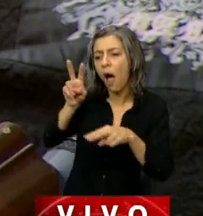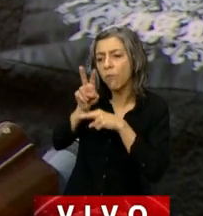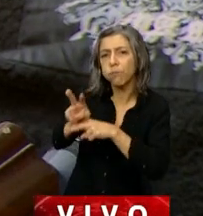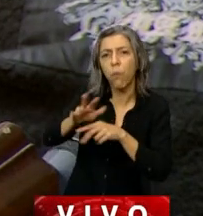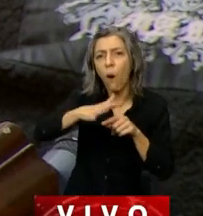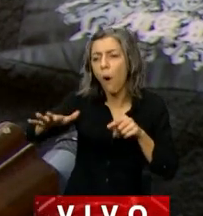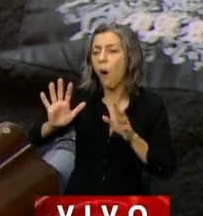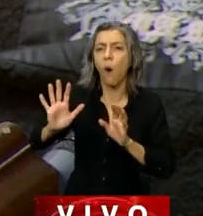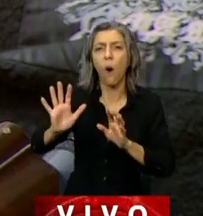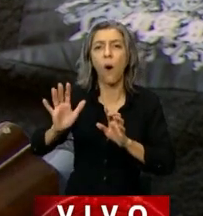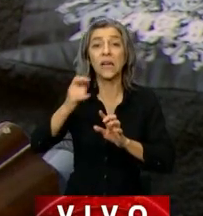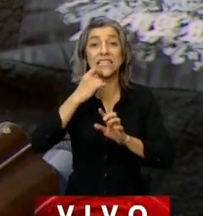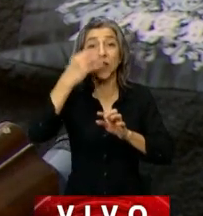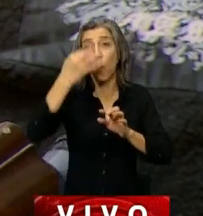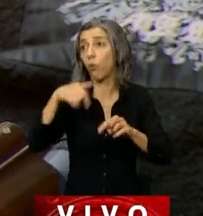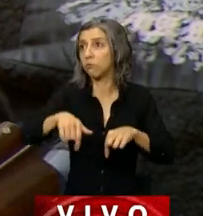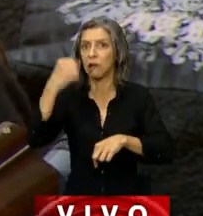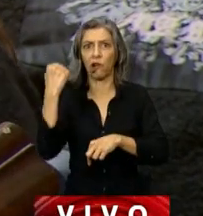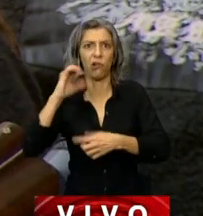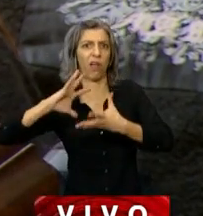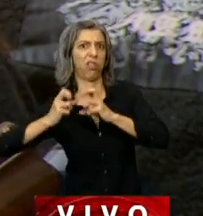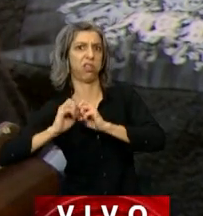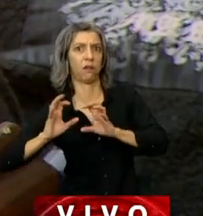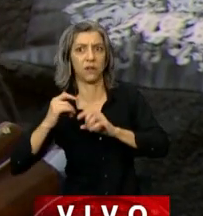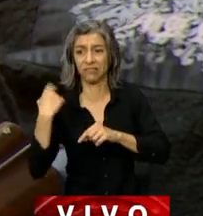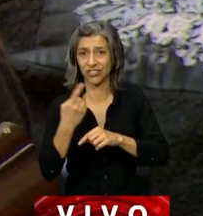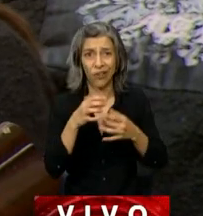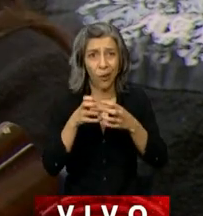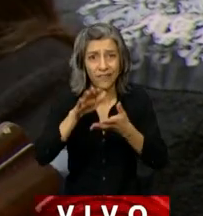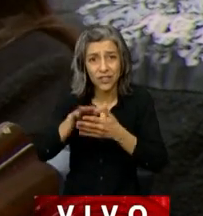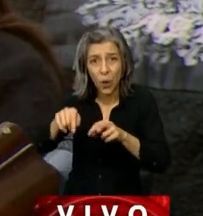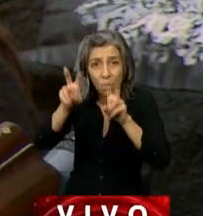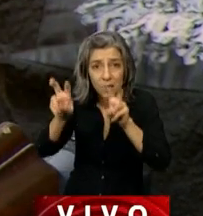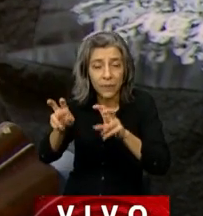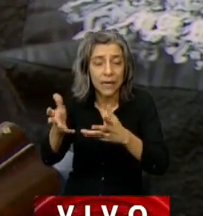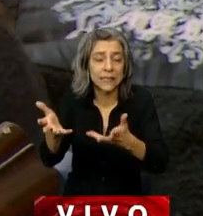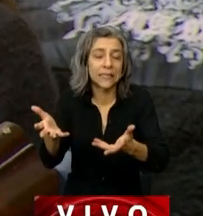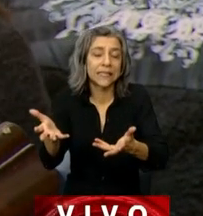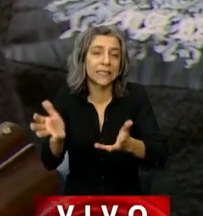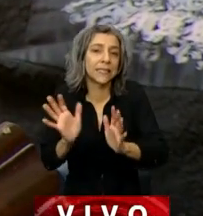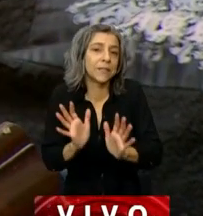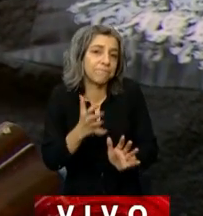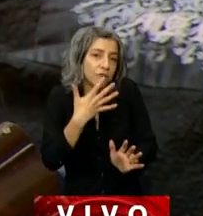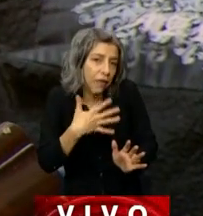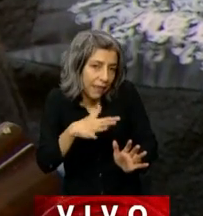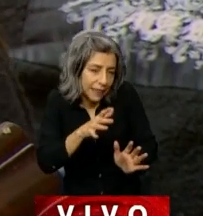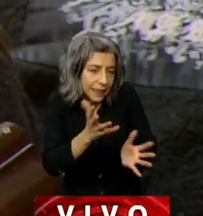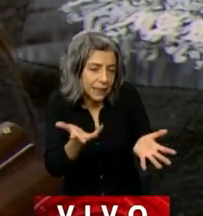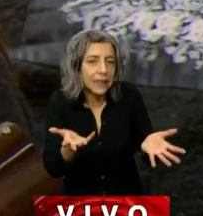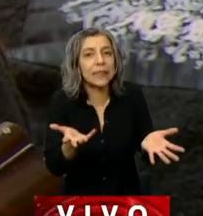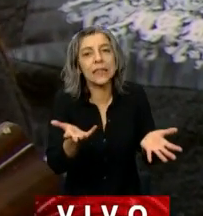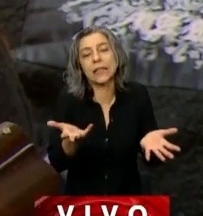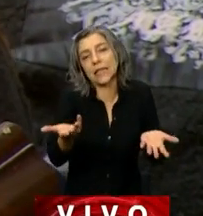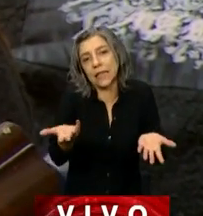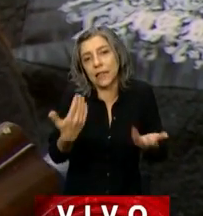crisis económica, les digo, miren, como todo, uno puede defender el